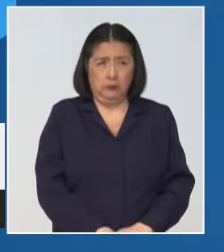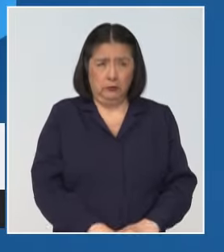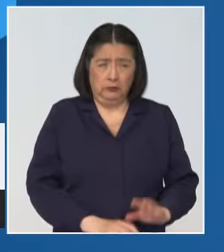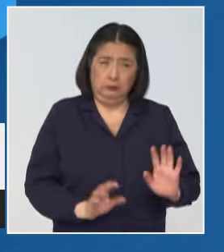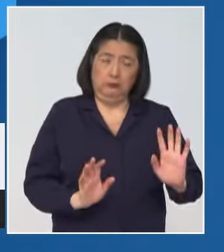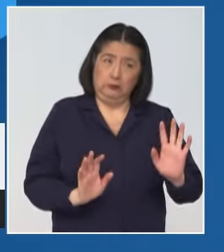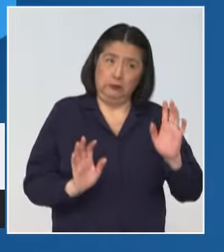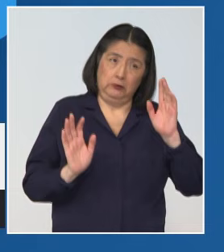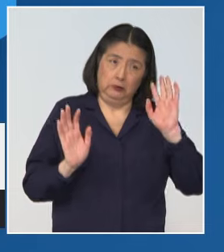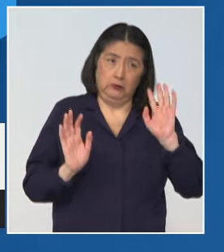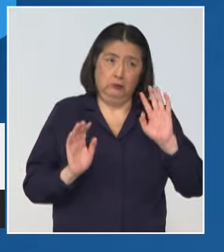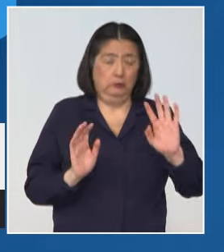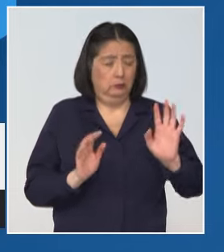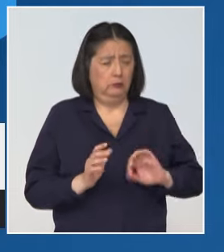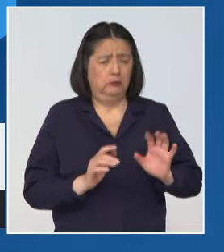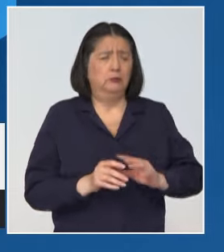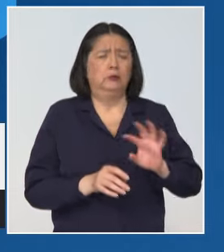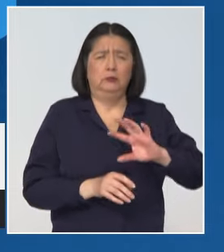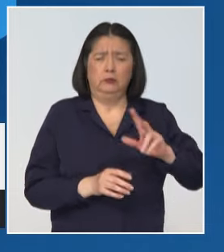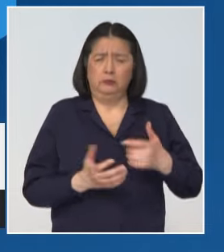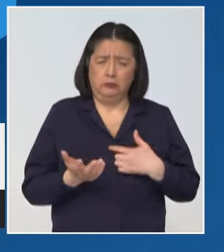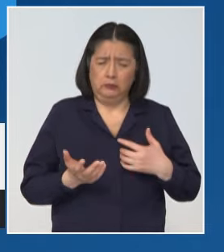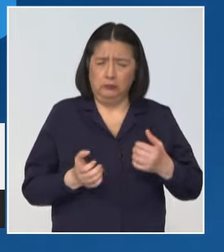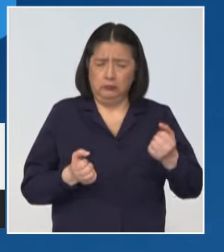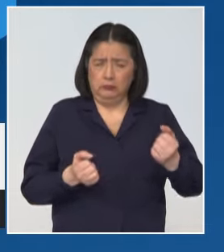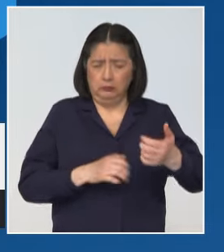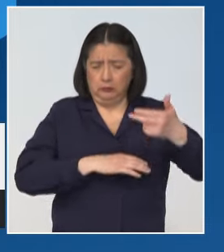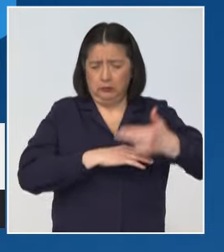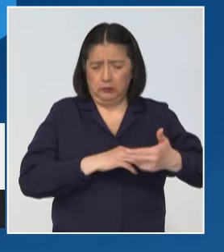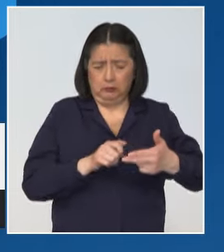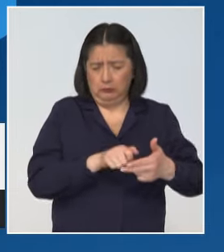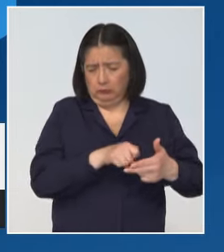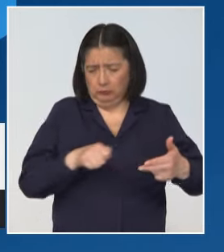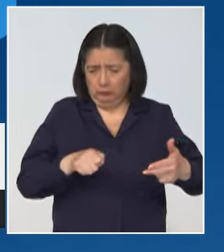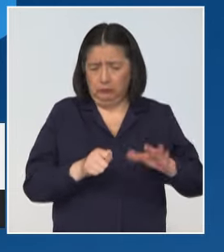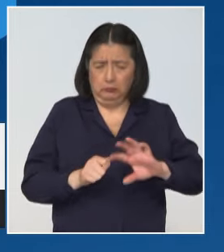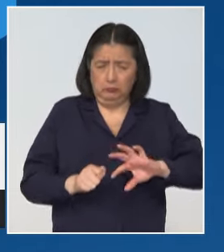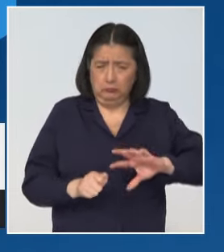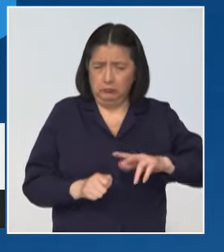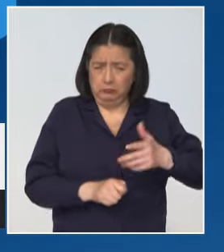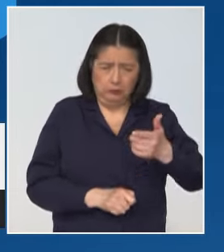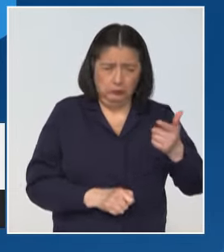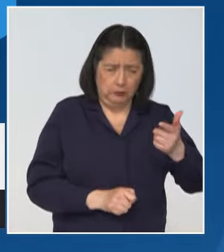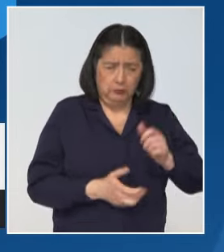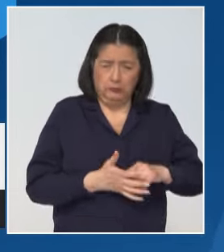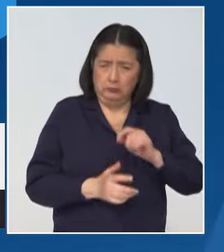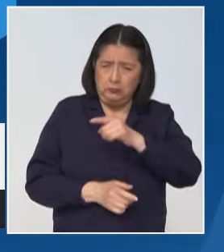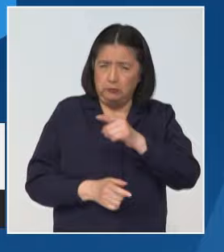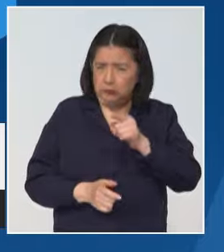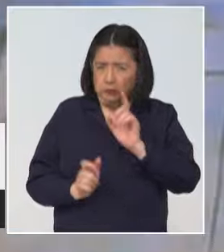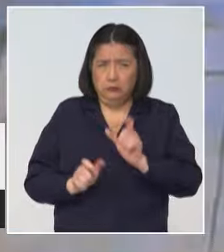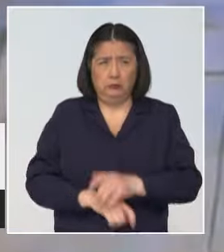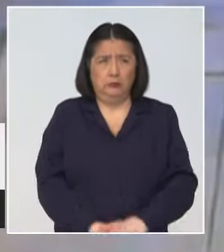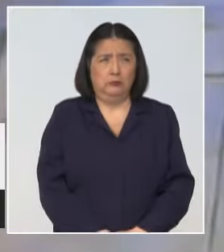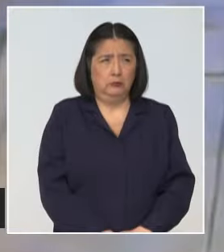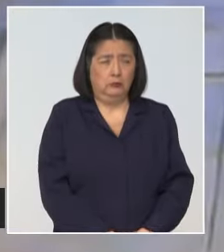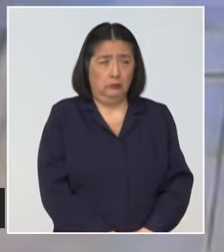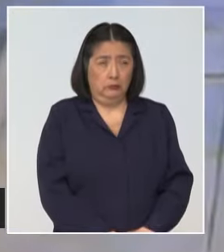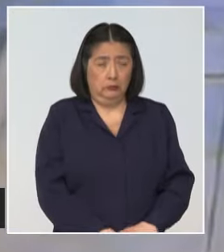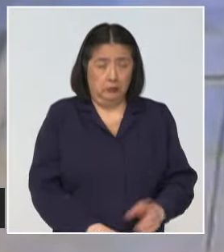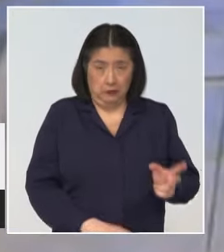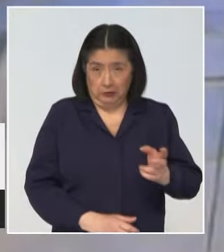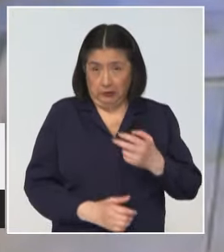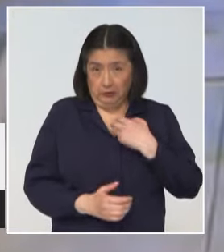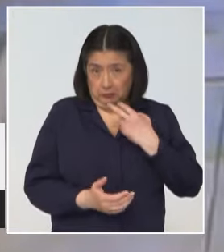entiendo que es un robo. Abro la puerta de mi auto que estaba estacionado a mi lado para sacar mi arma con la intención de disuadir a los atacantes. En los